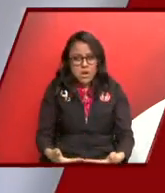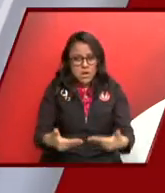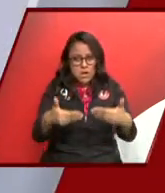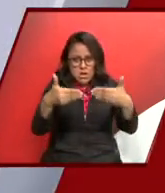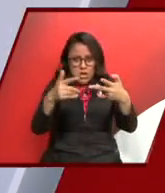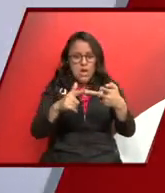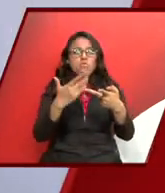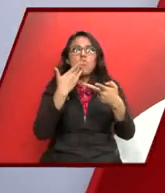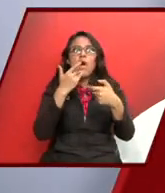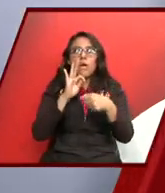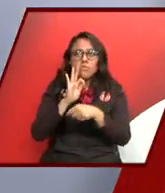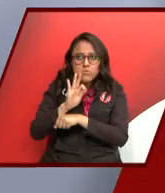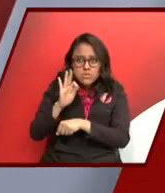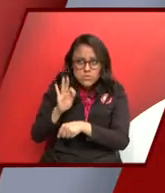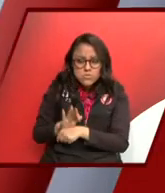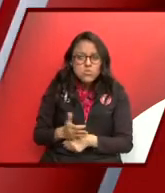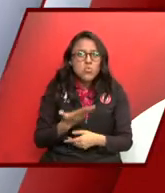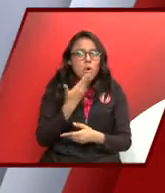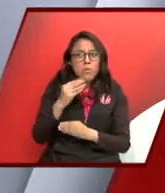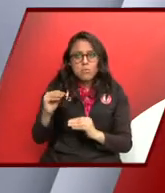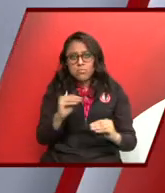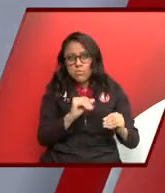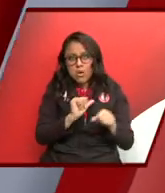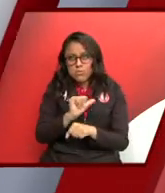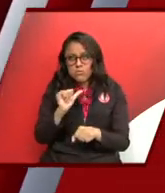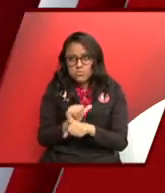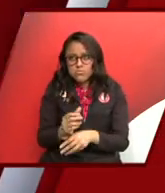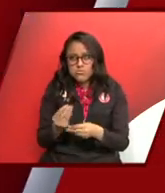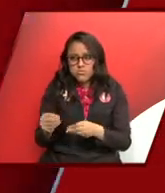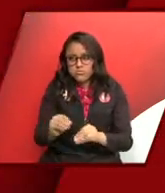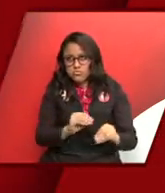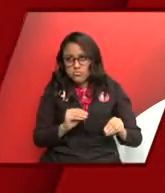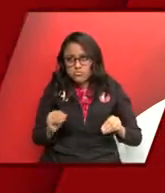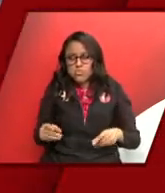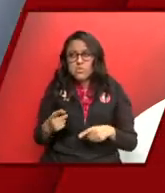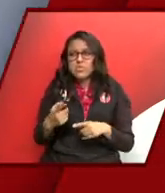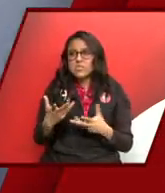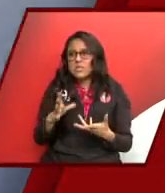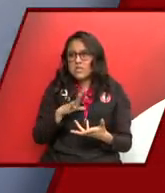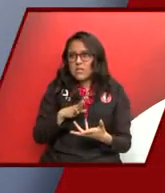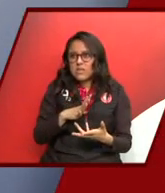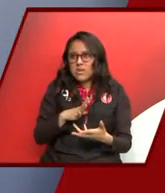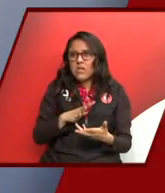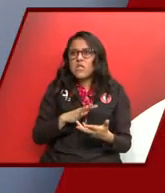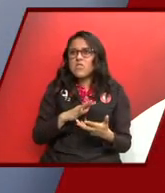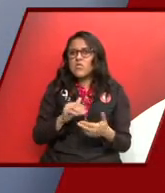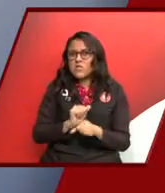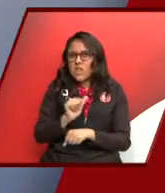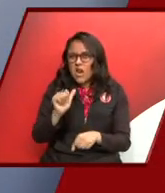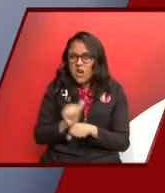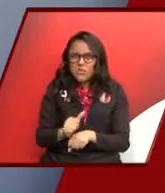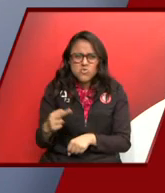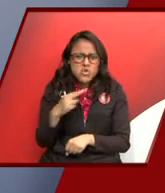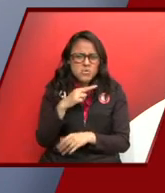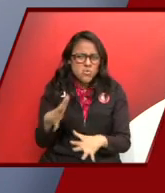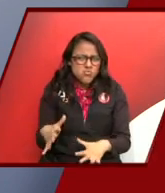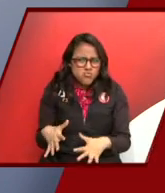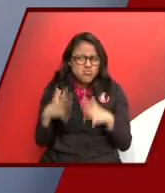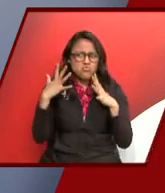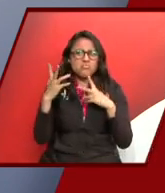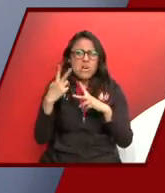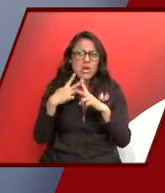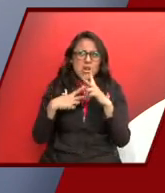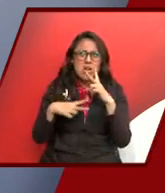y sin protección, y por ahí circulan muchos vehículos. Entonces, generalmente los vehículos pasan muy